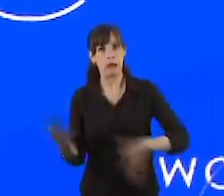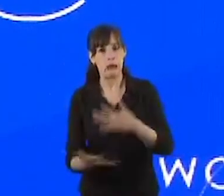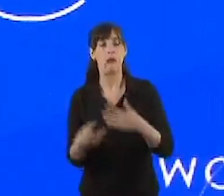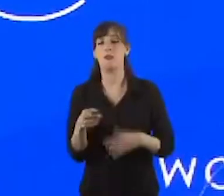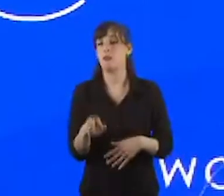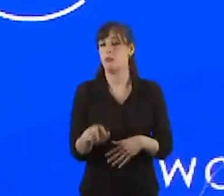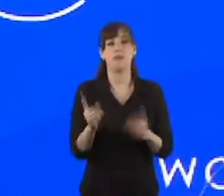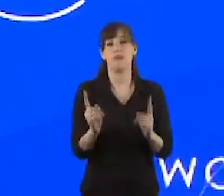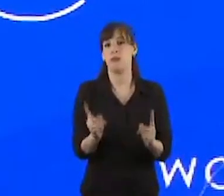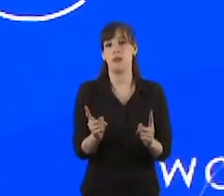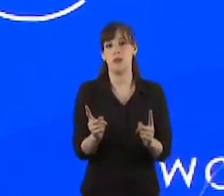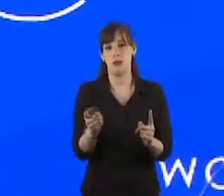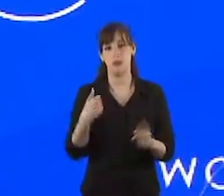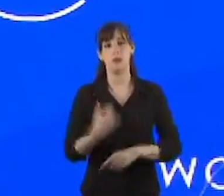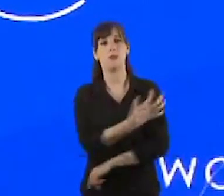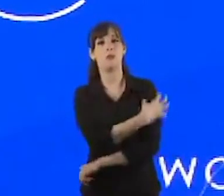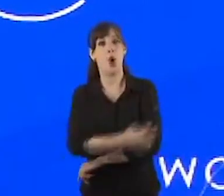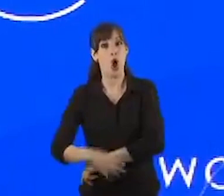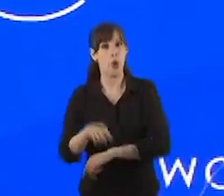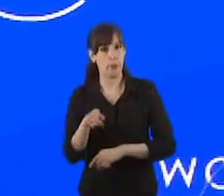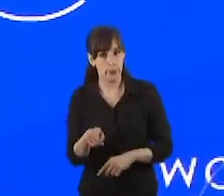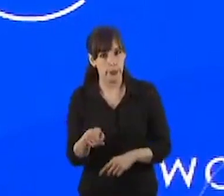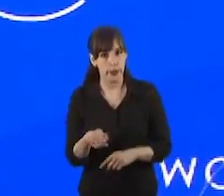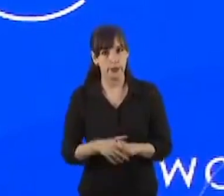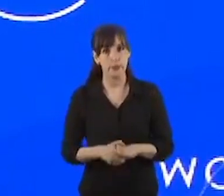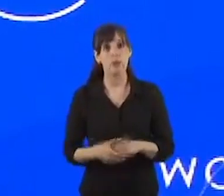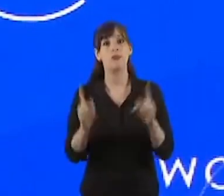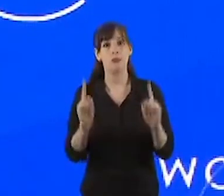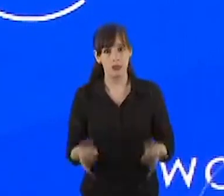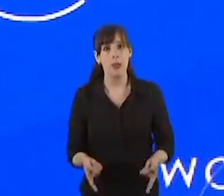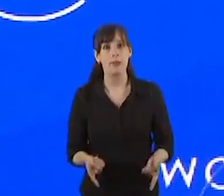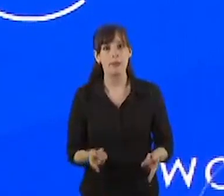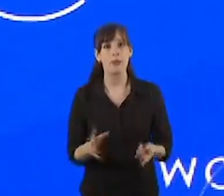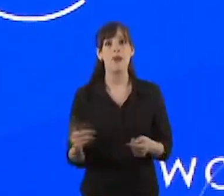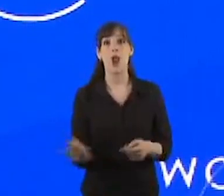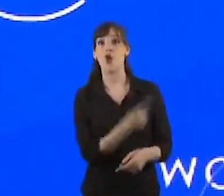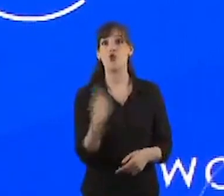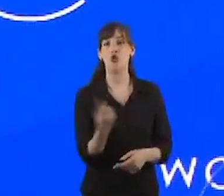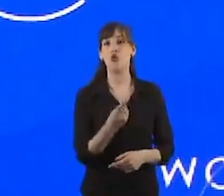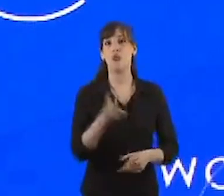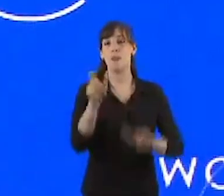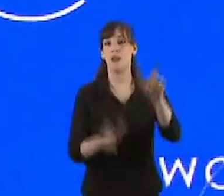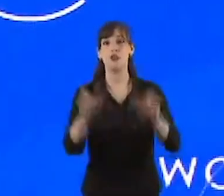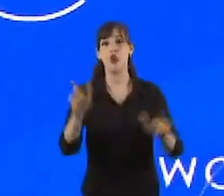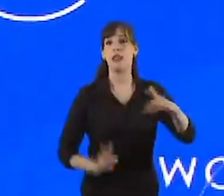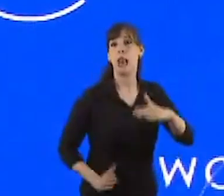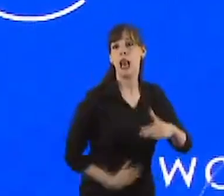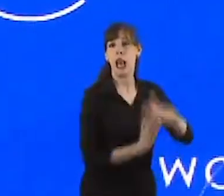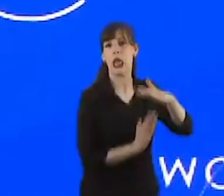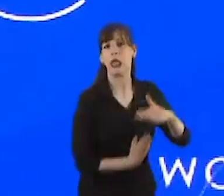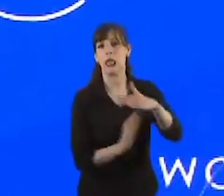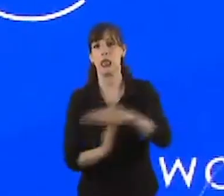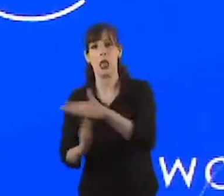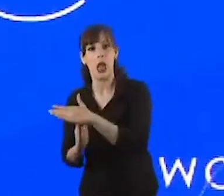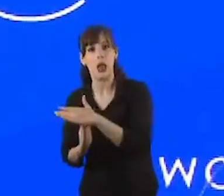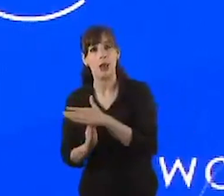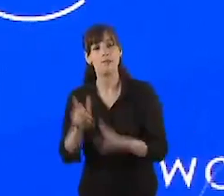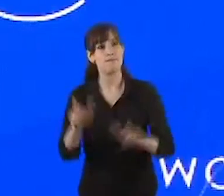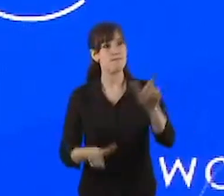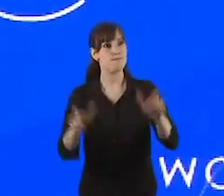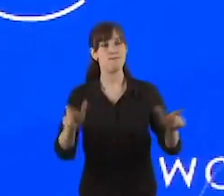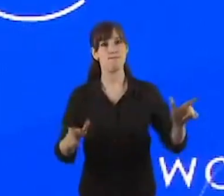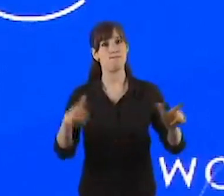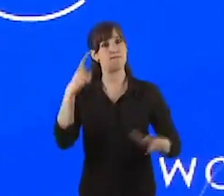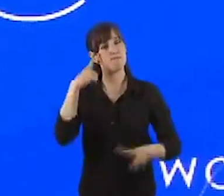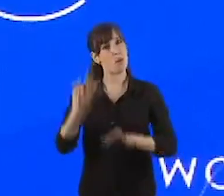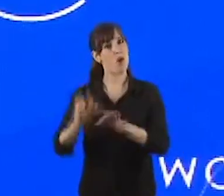por el socialismo empobrecedor, sino también a nuestros propios líderes, pensadores y académicos que, amparados en un